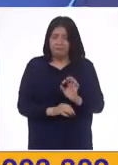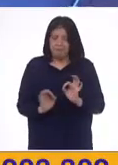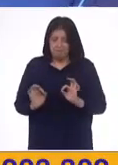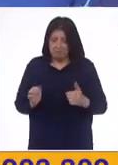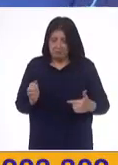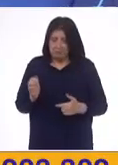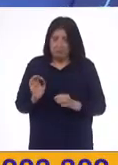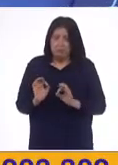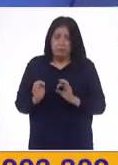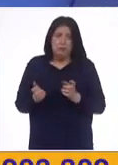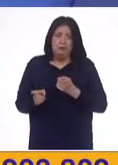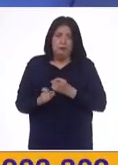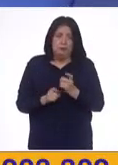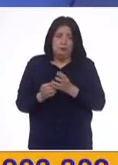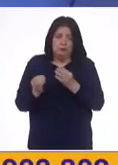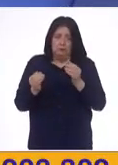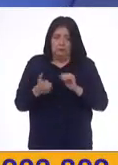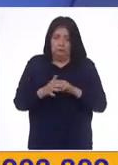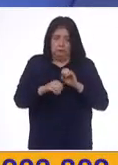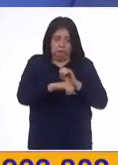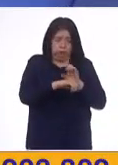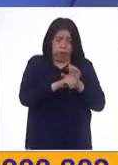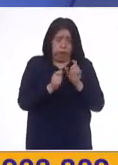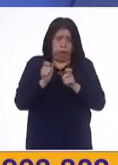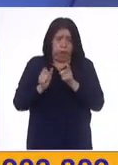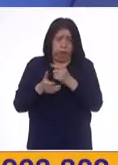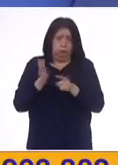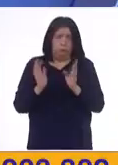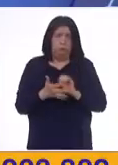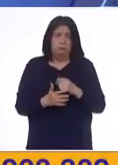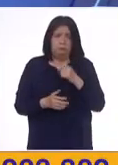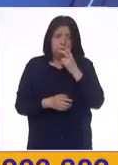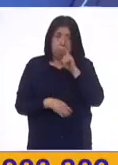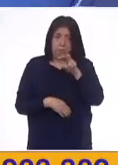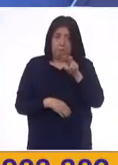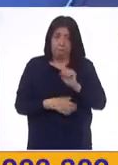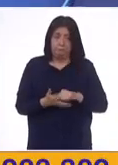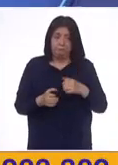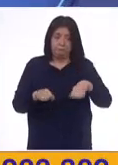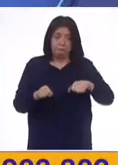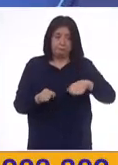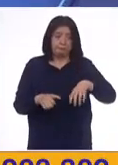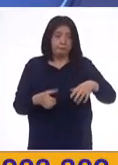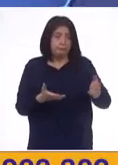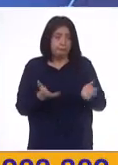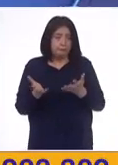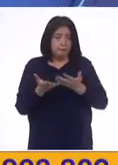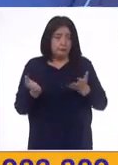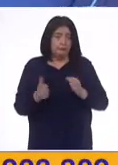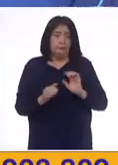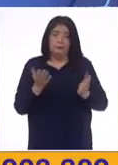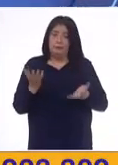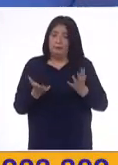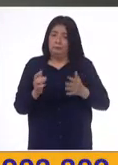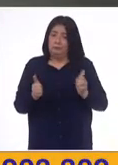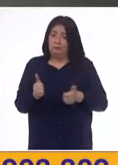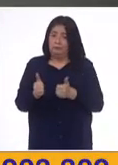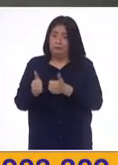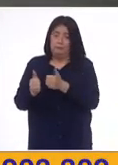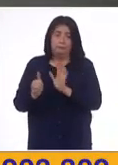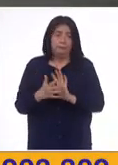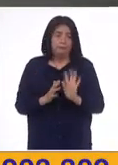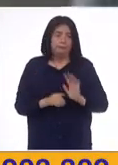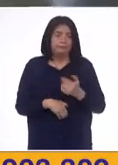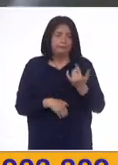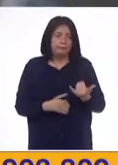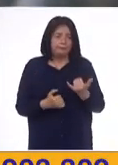comprometió nada. Además, se animó a aconsejar a sus seguidores que se fijen bien en los deliveries motorizados porque podrían estar siguiéndolos. El